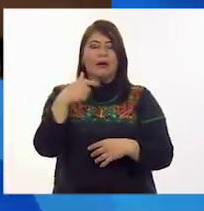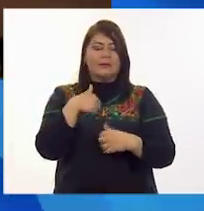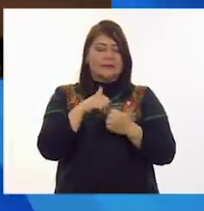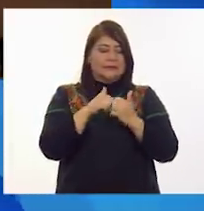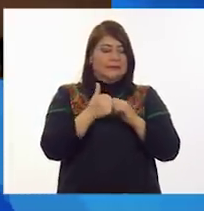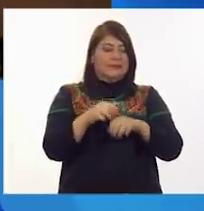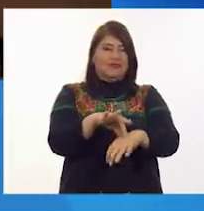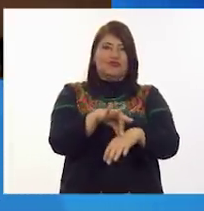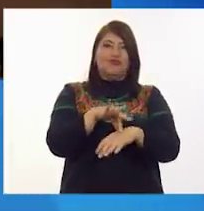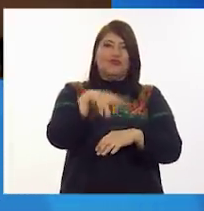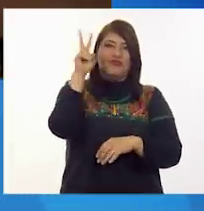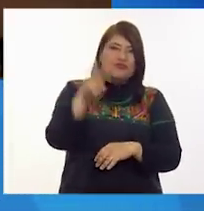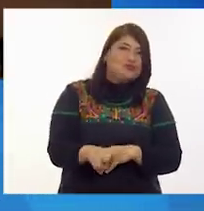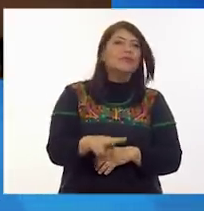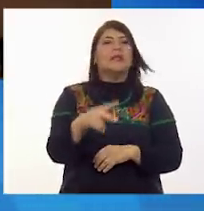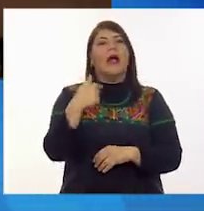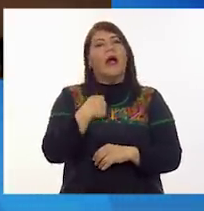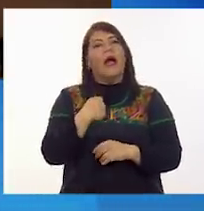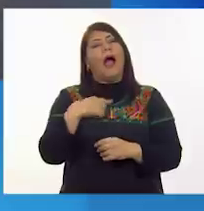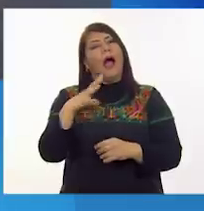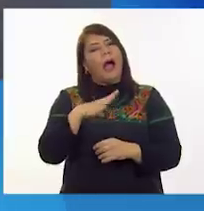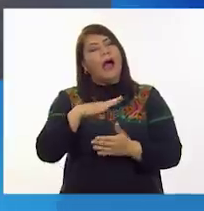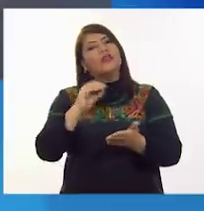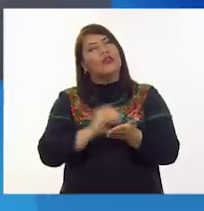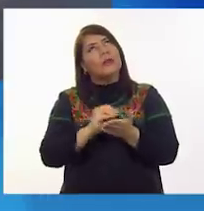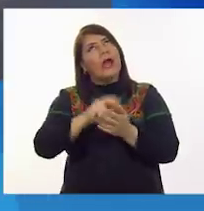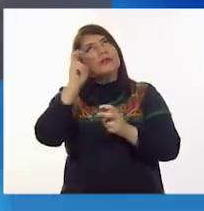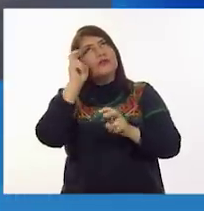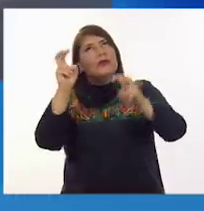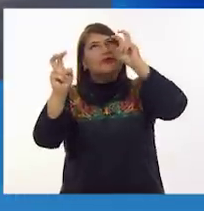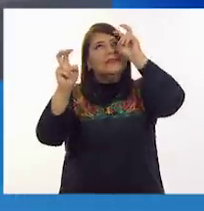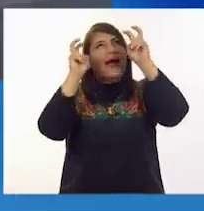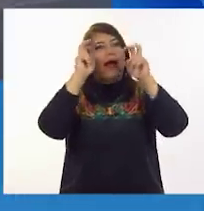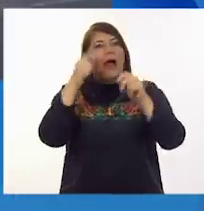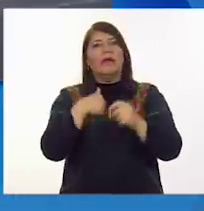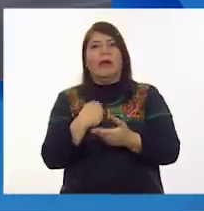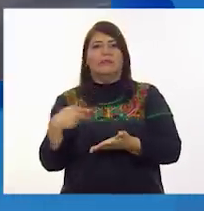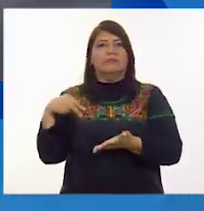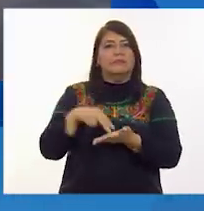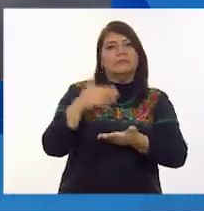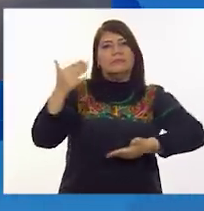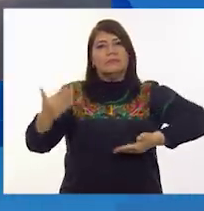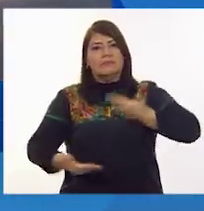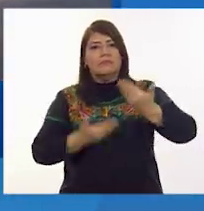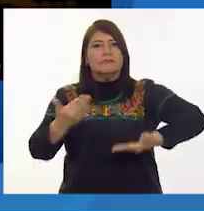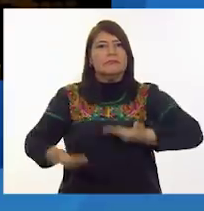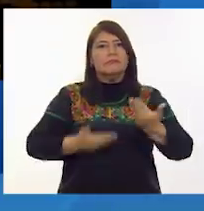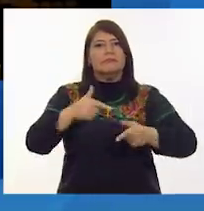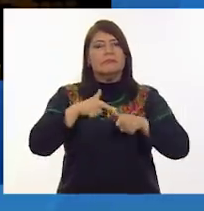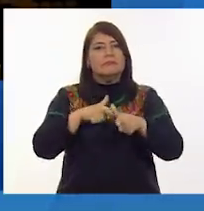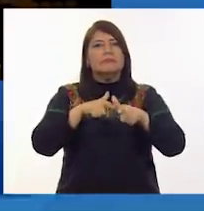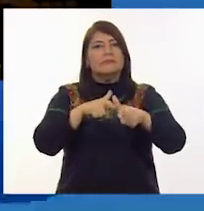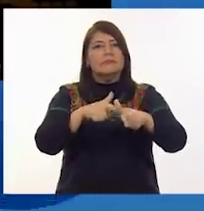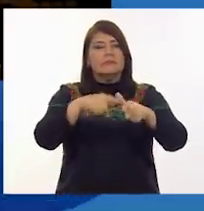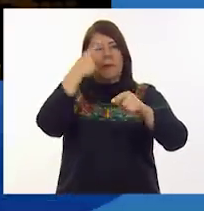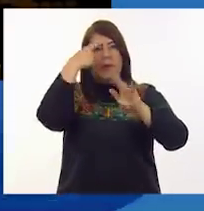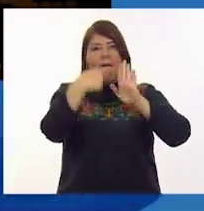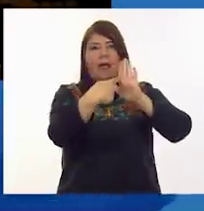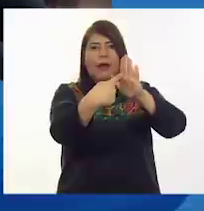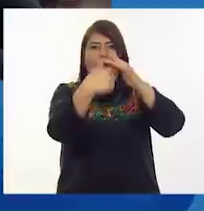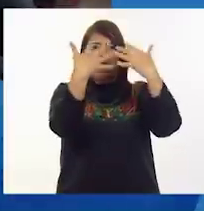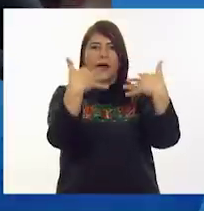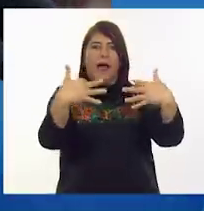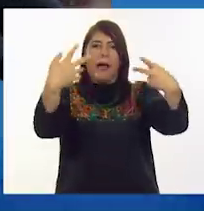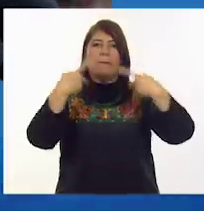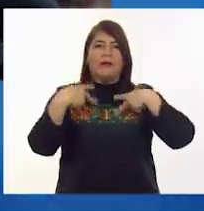que no se acaba, porque tengo todavía muchos sueños de pararme en estos escenarios maravillosos y poder entregarle muchas cosas al